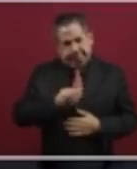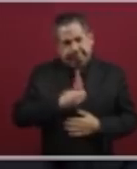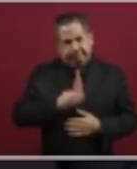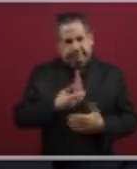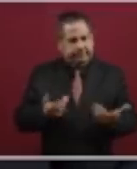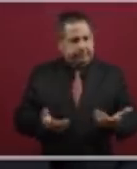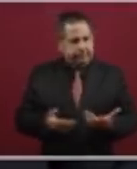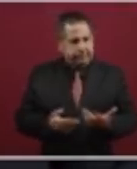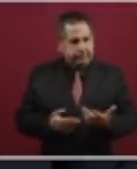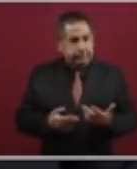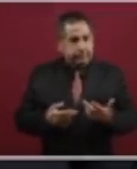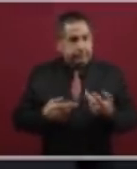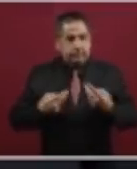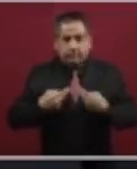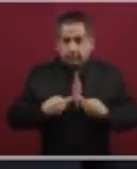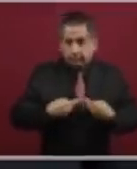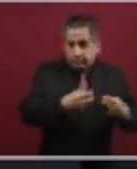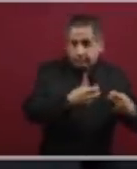Luego de que nos robaron,